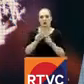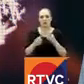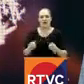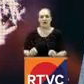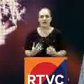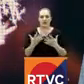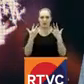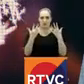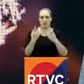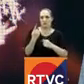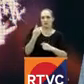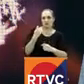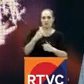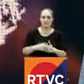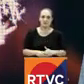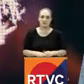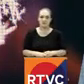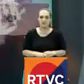el país.